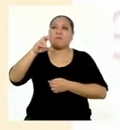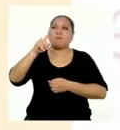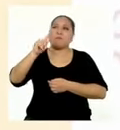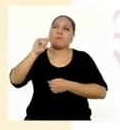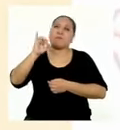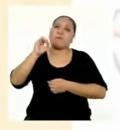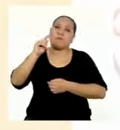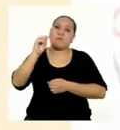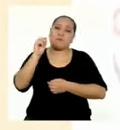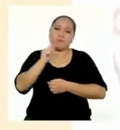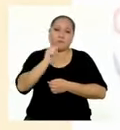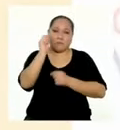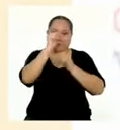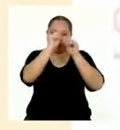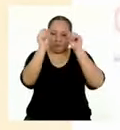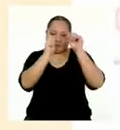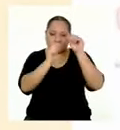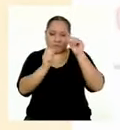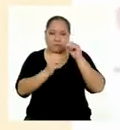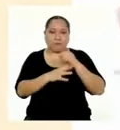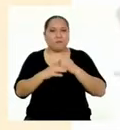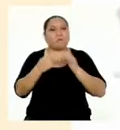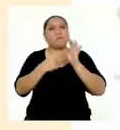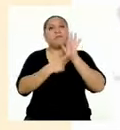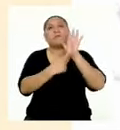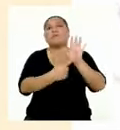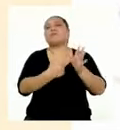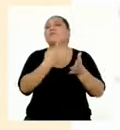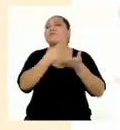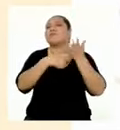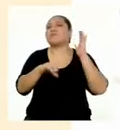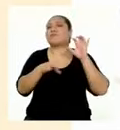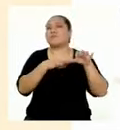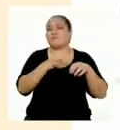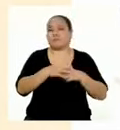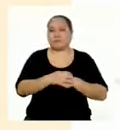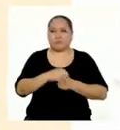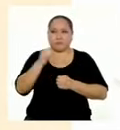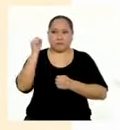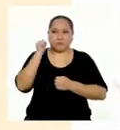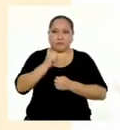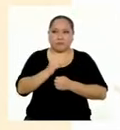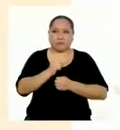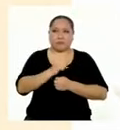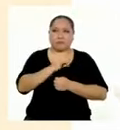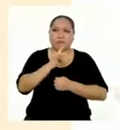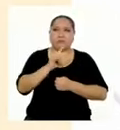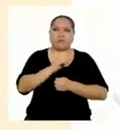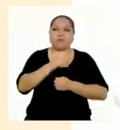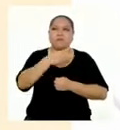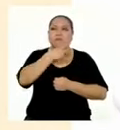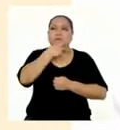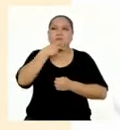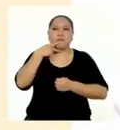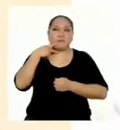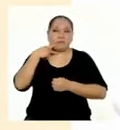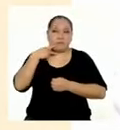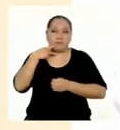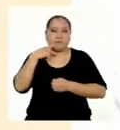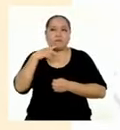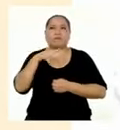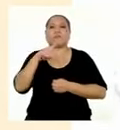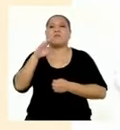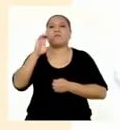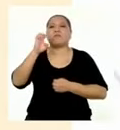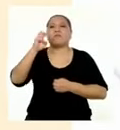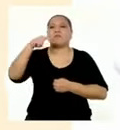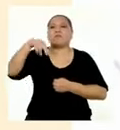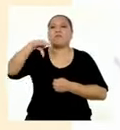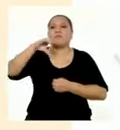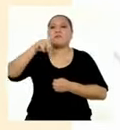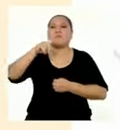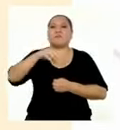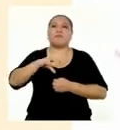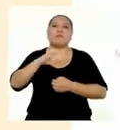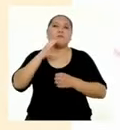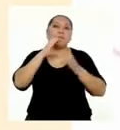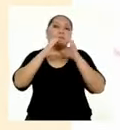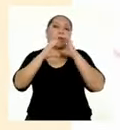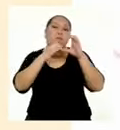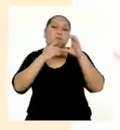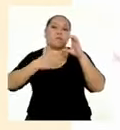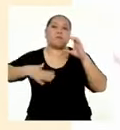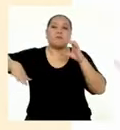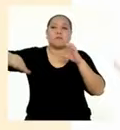puedas mostrarnos algunos ejemplos de ello. Claro que sí. He usado verbos con pronombres enclíticos como